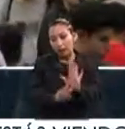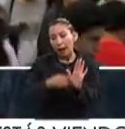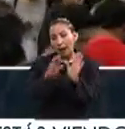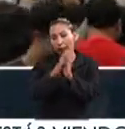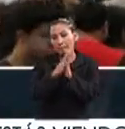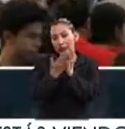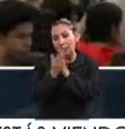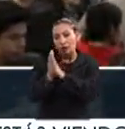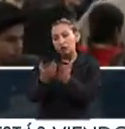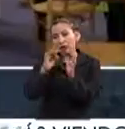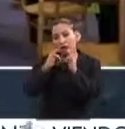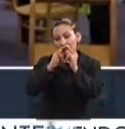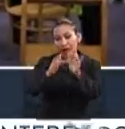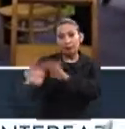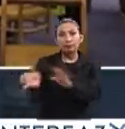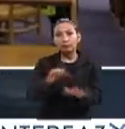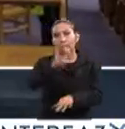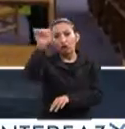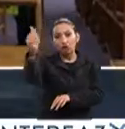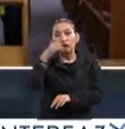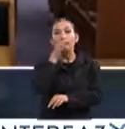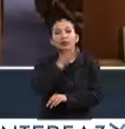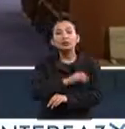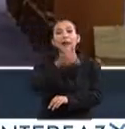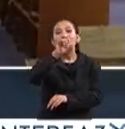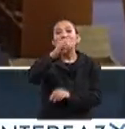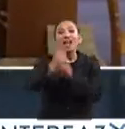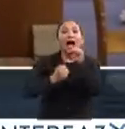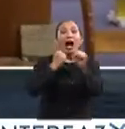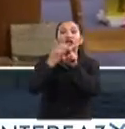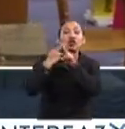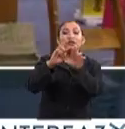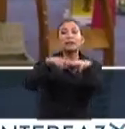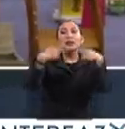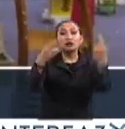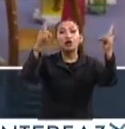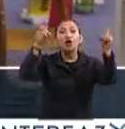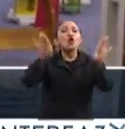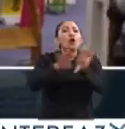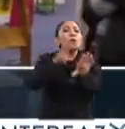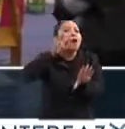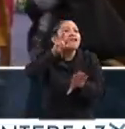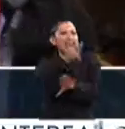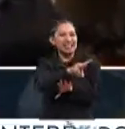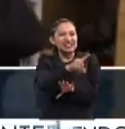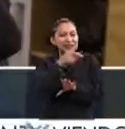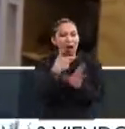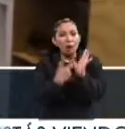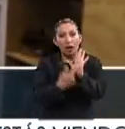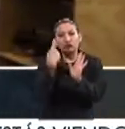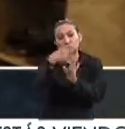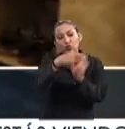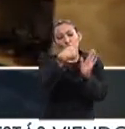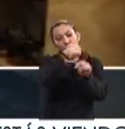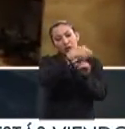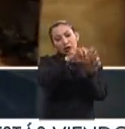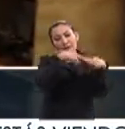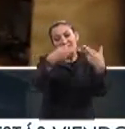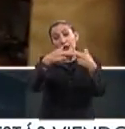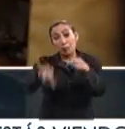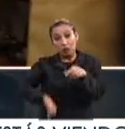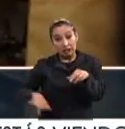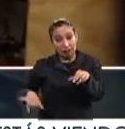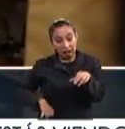a la feria. También vamos a estar festejando el 20 aniversario de la revista Cómo Ves, no nada más va a presentar sus números, que como saben son